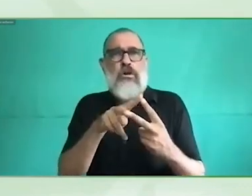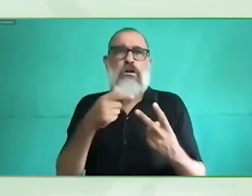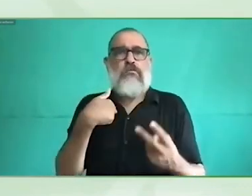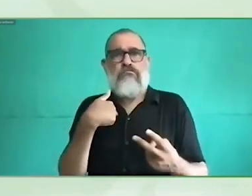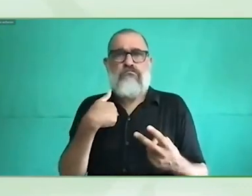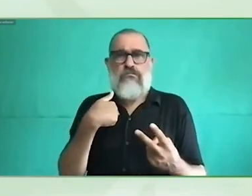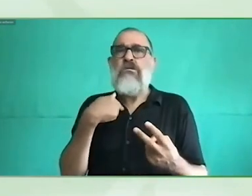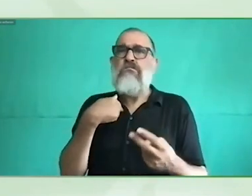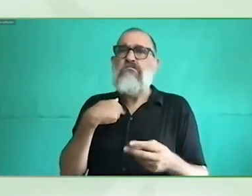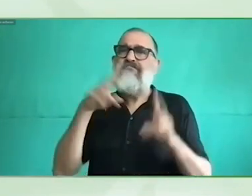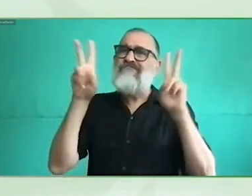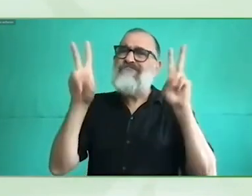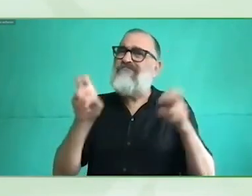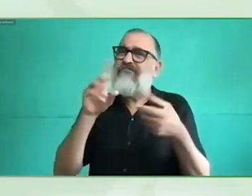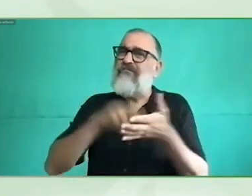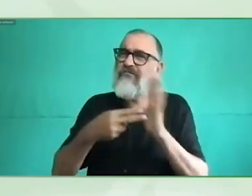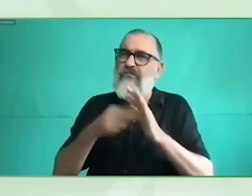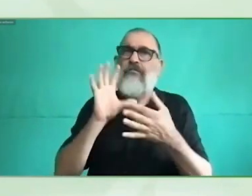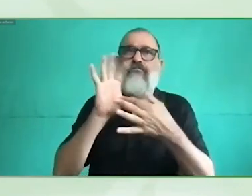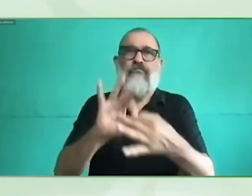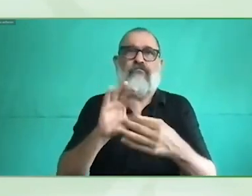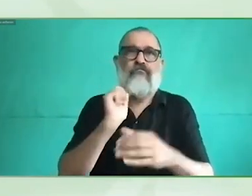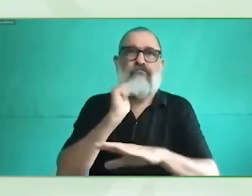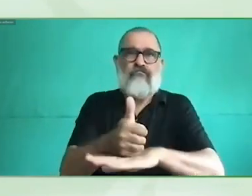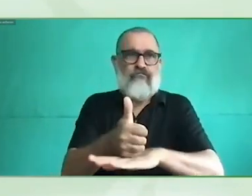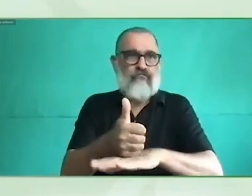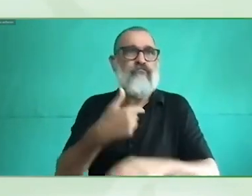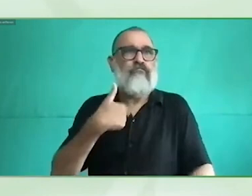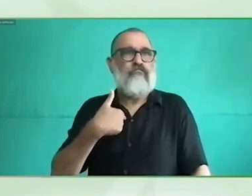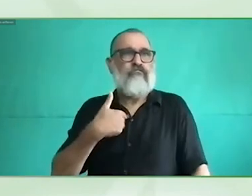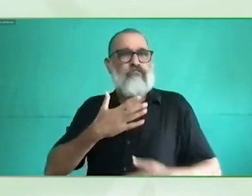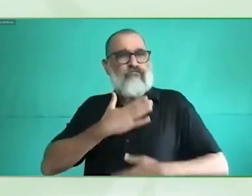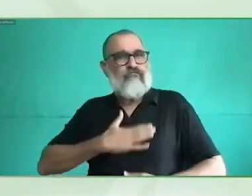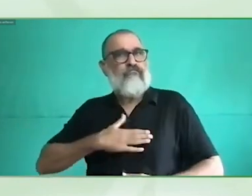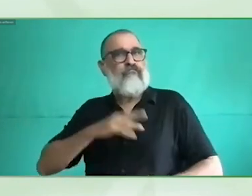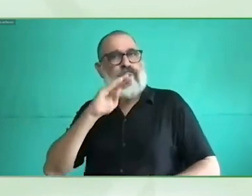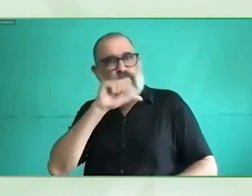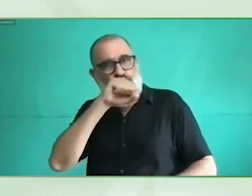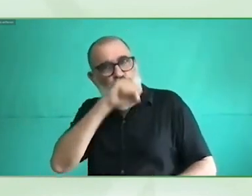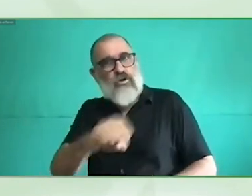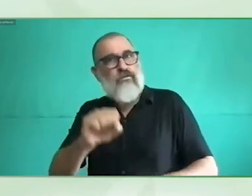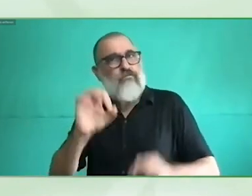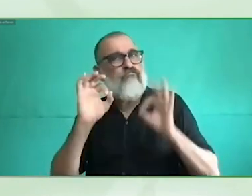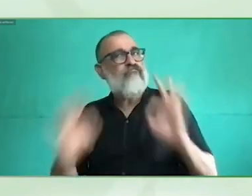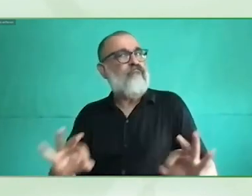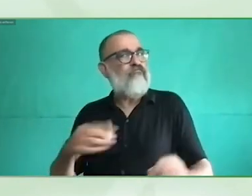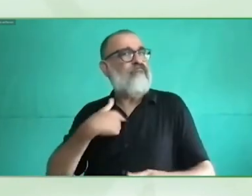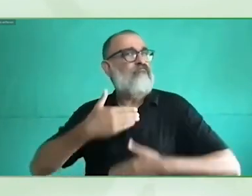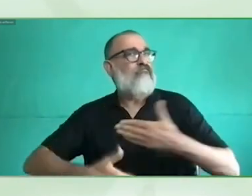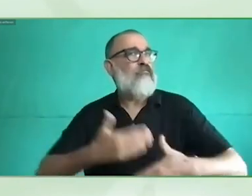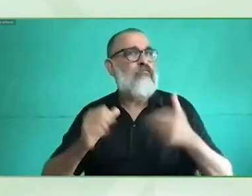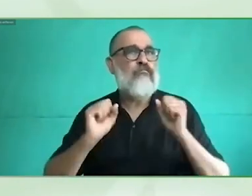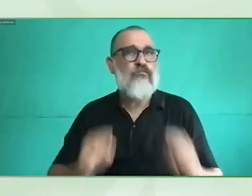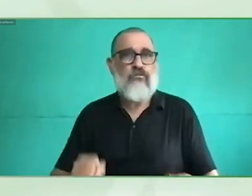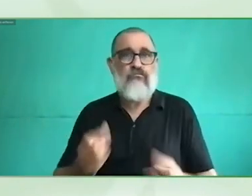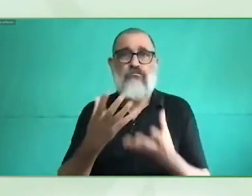que su cuerpo todavía sigue siendo parte del discurso médico